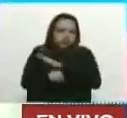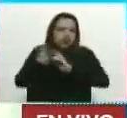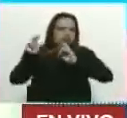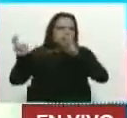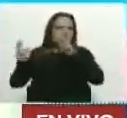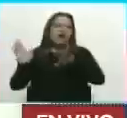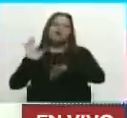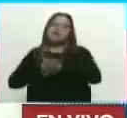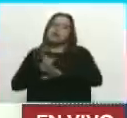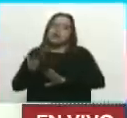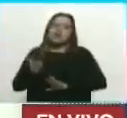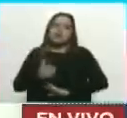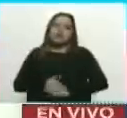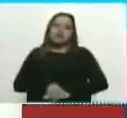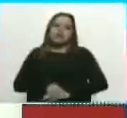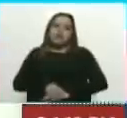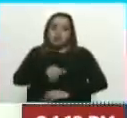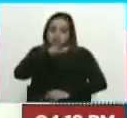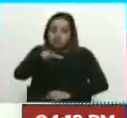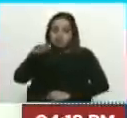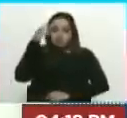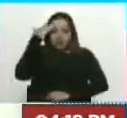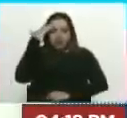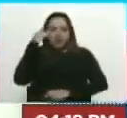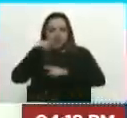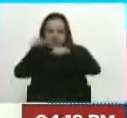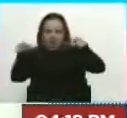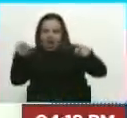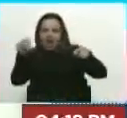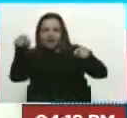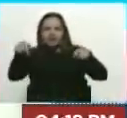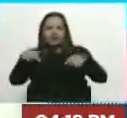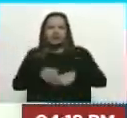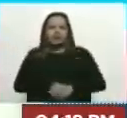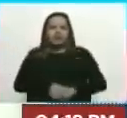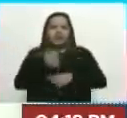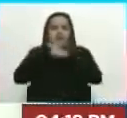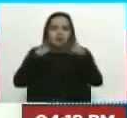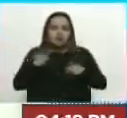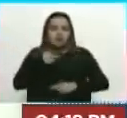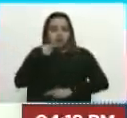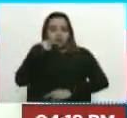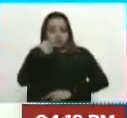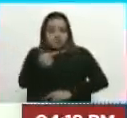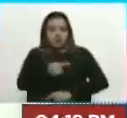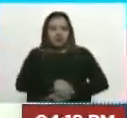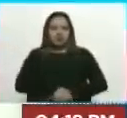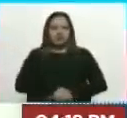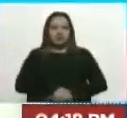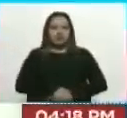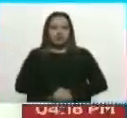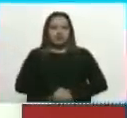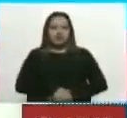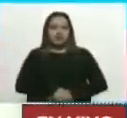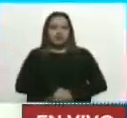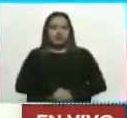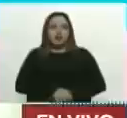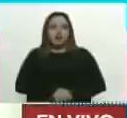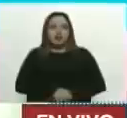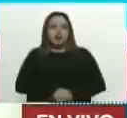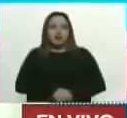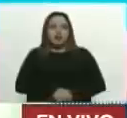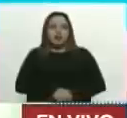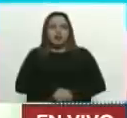sé qué público está aquí ahora. Pero sí que os voy a decir por lo menos un par de cosas que realmente a